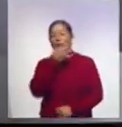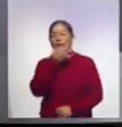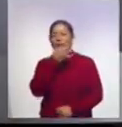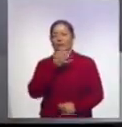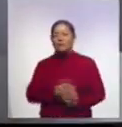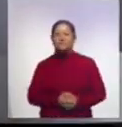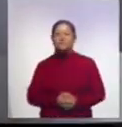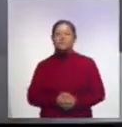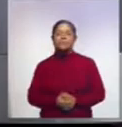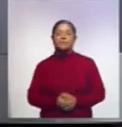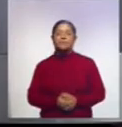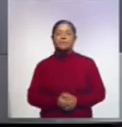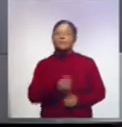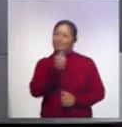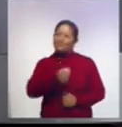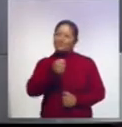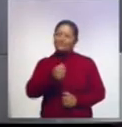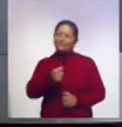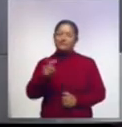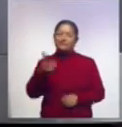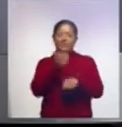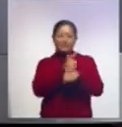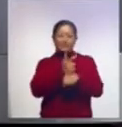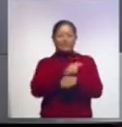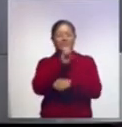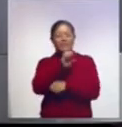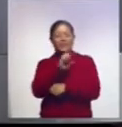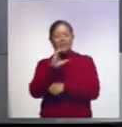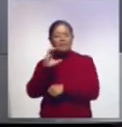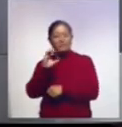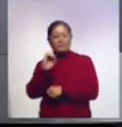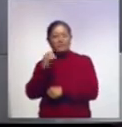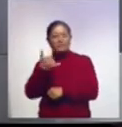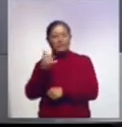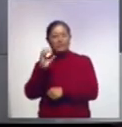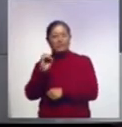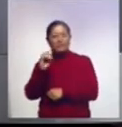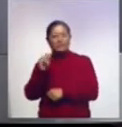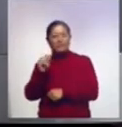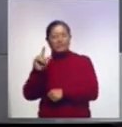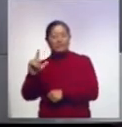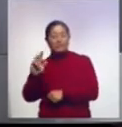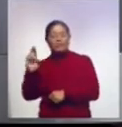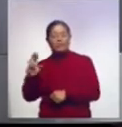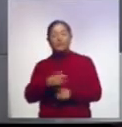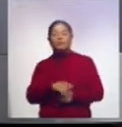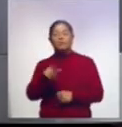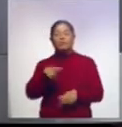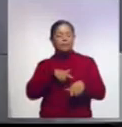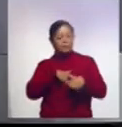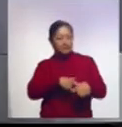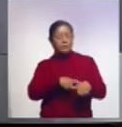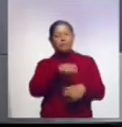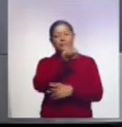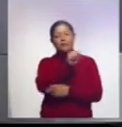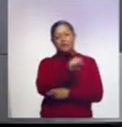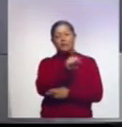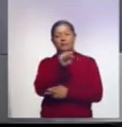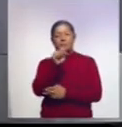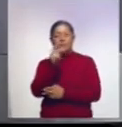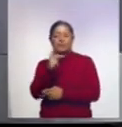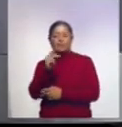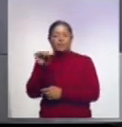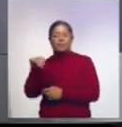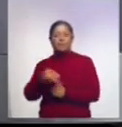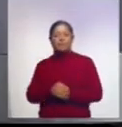2:44 PM, mando saludos al licenciado Eduardo Coyotl Rojas, quien dice que nos sigue desde San Pablo del Monte